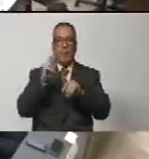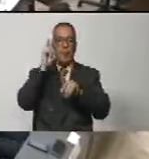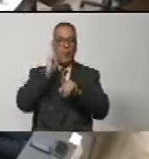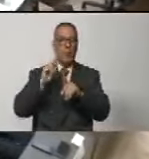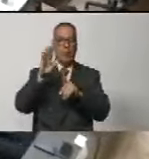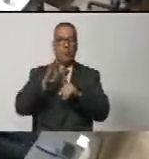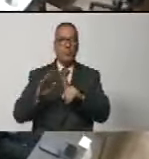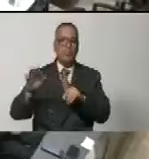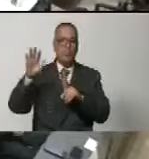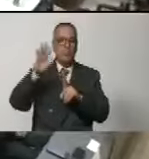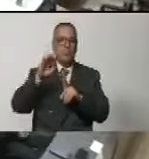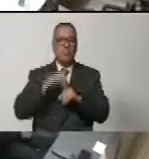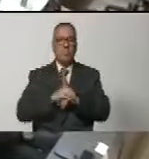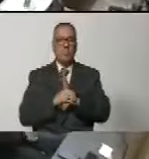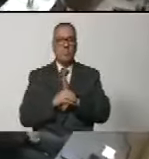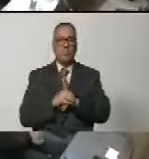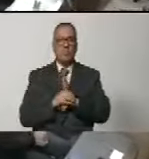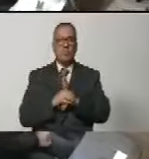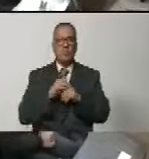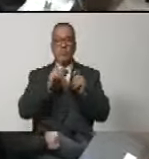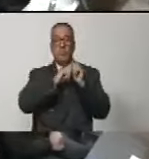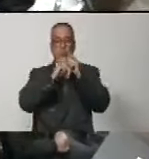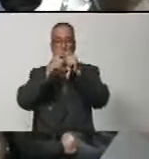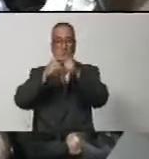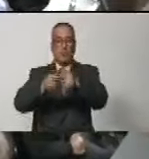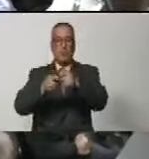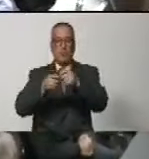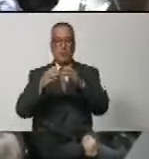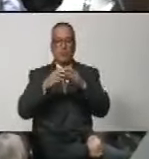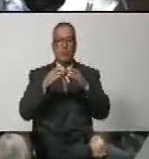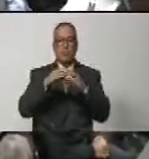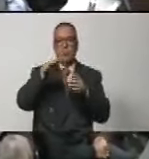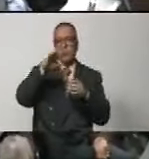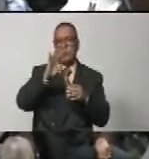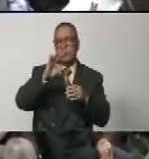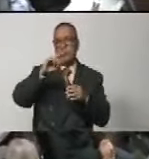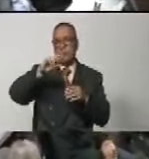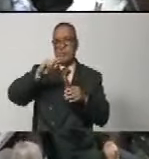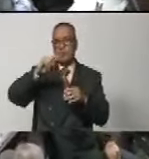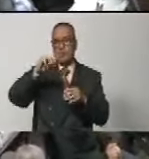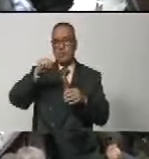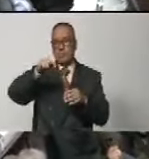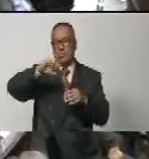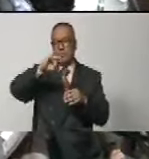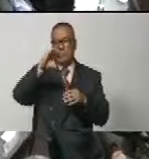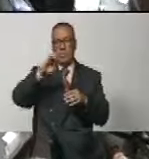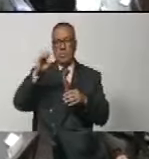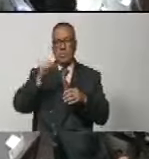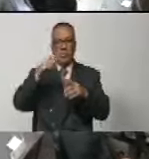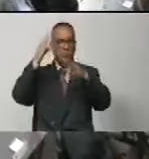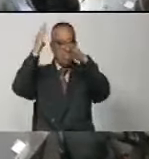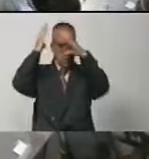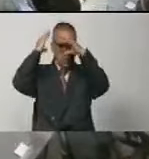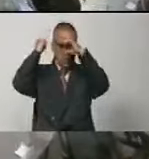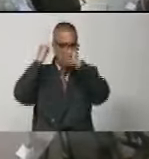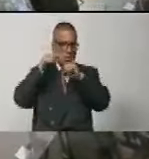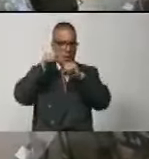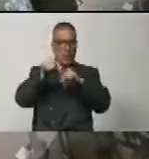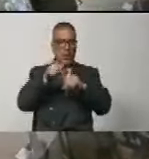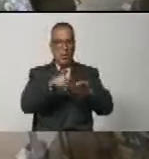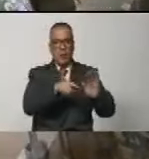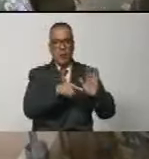de la República Bolivariana de Venezuela, para designar al ciudadano Franklin Ramírez Araque como embajador